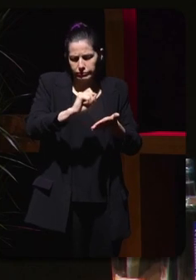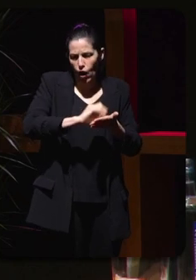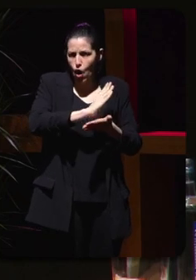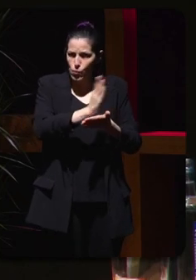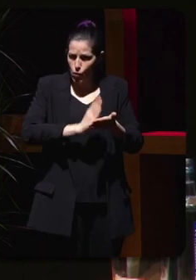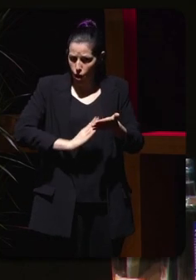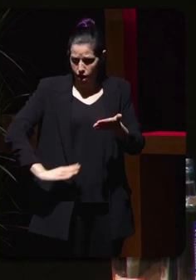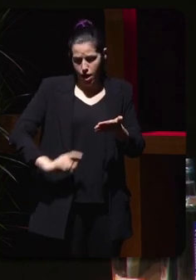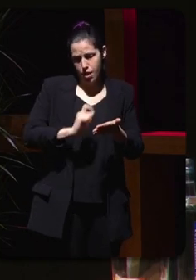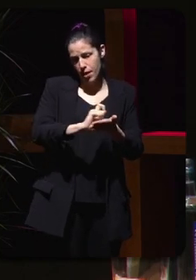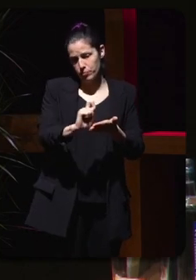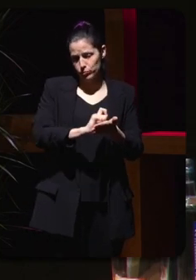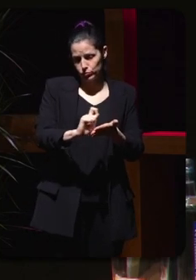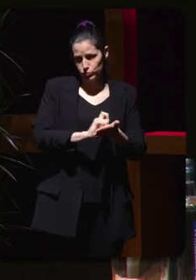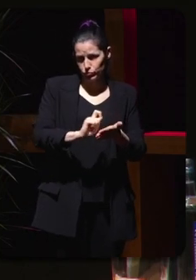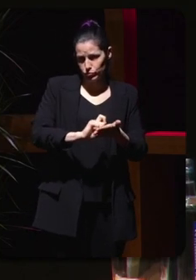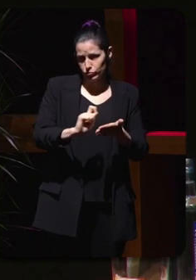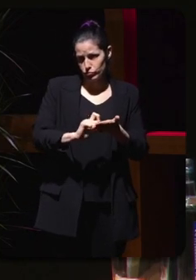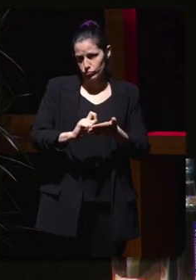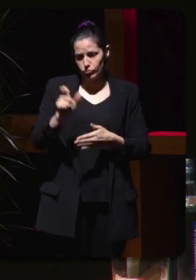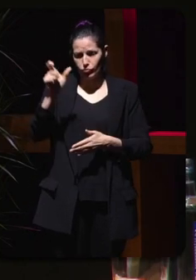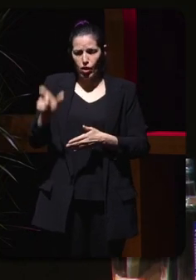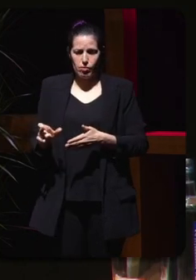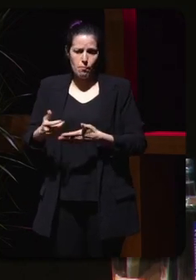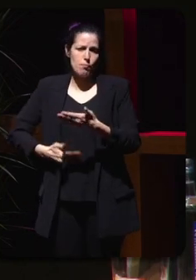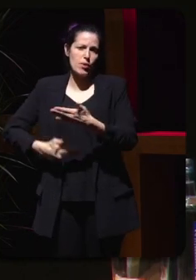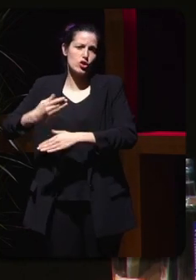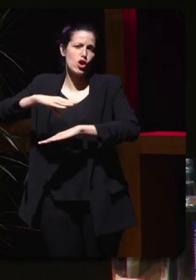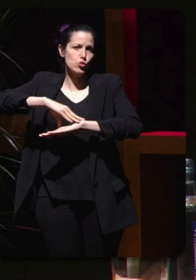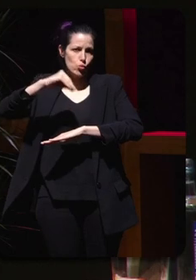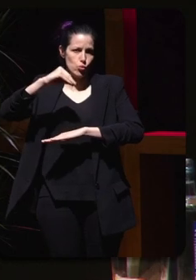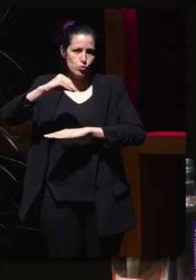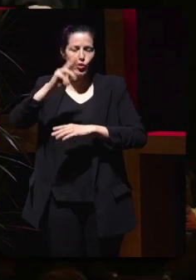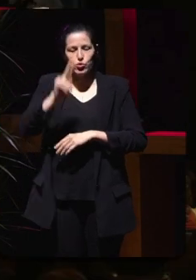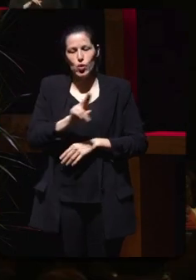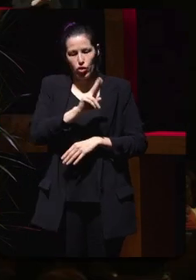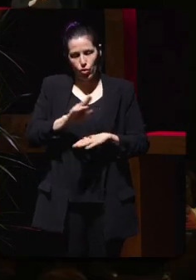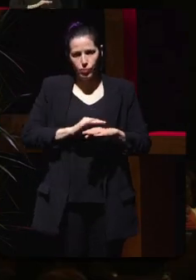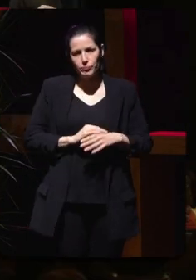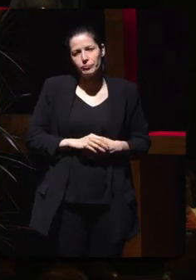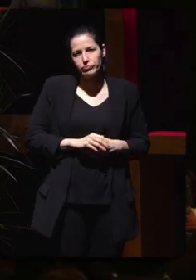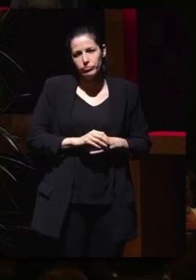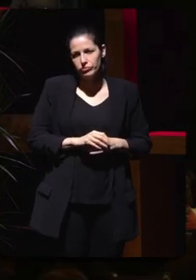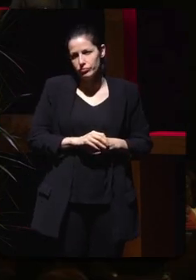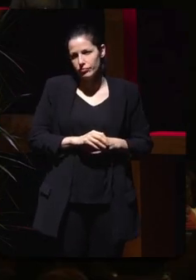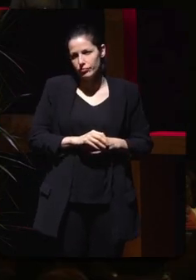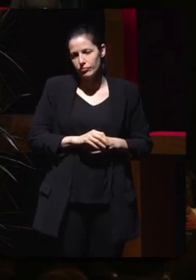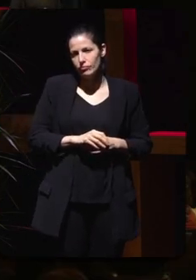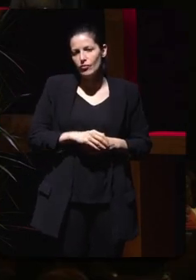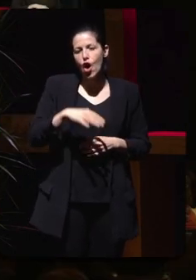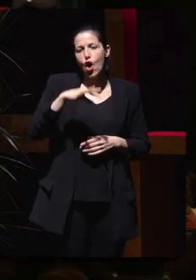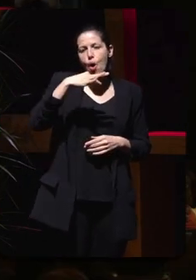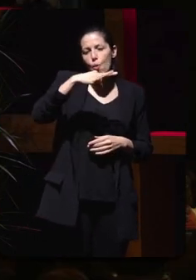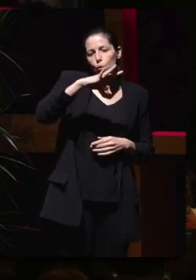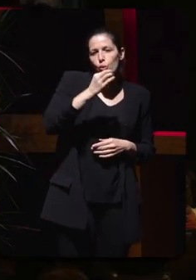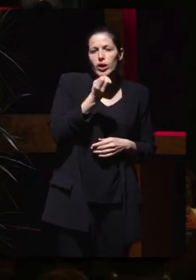de un compañero, un corresponsal suizo, un poema de un suizo, fijaos, y que decía, única flor